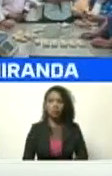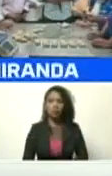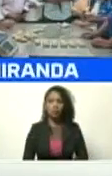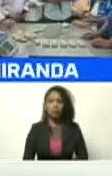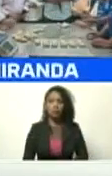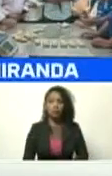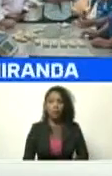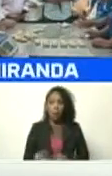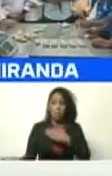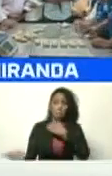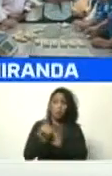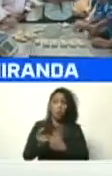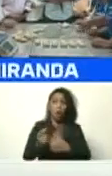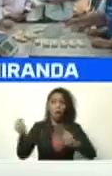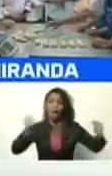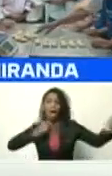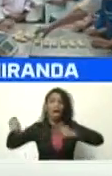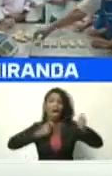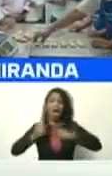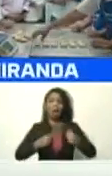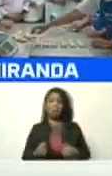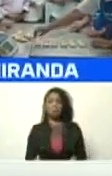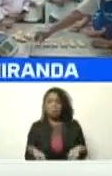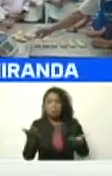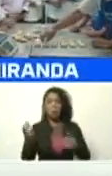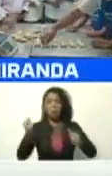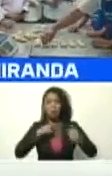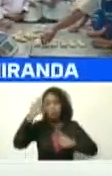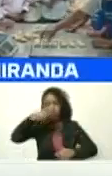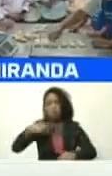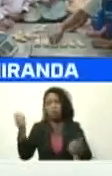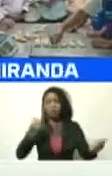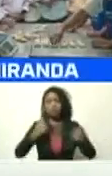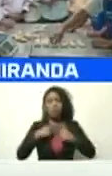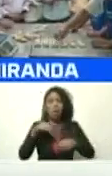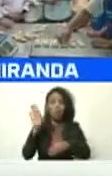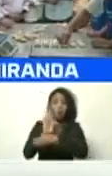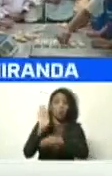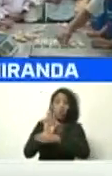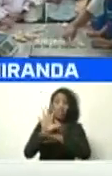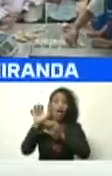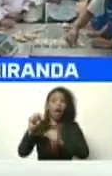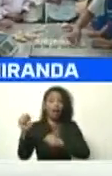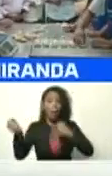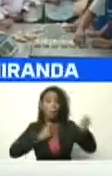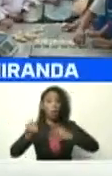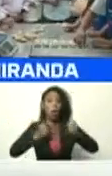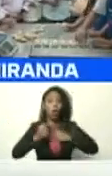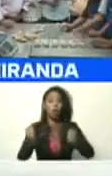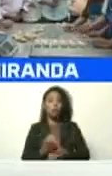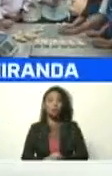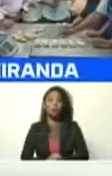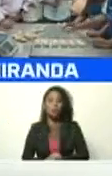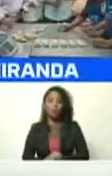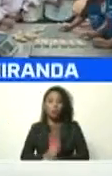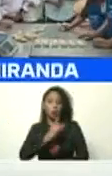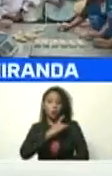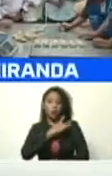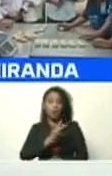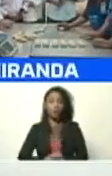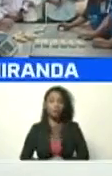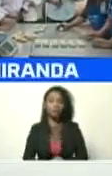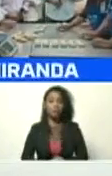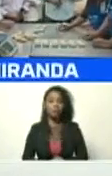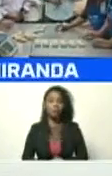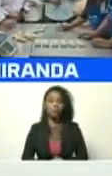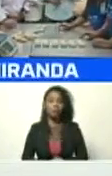me dice gorila, gorila soy. Cuidado con el gorila. Ay, cuidado, te agarre el gorila. Pinochetista.